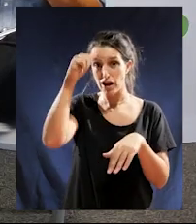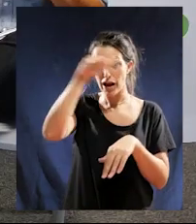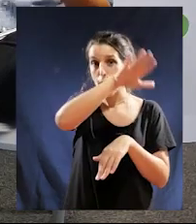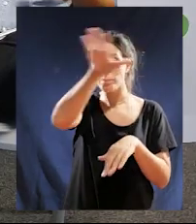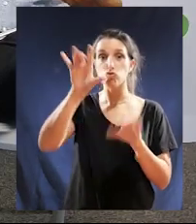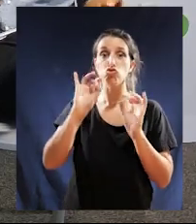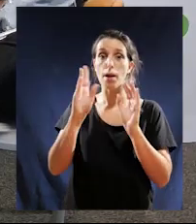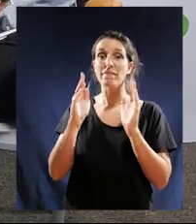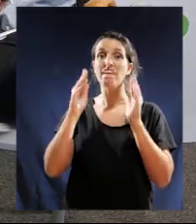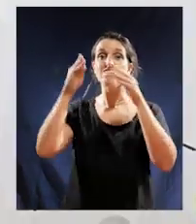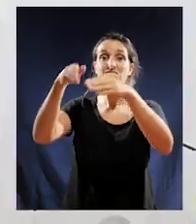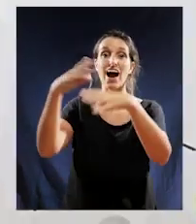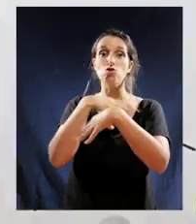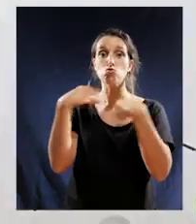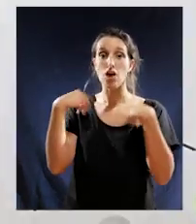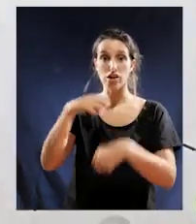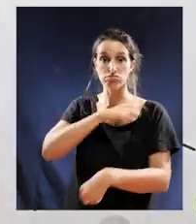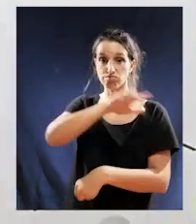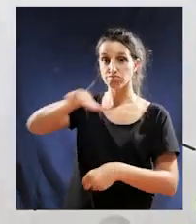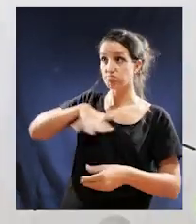socialización. Impresionante.